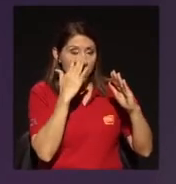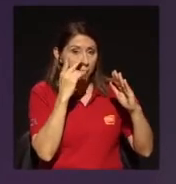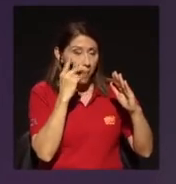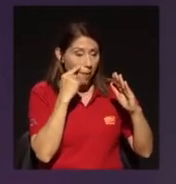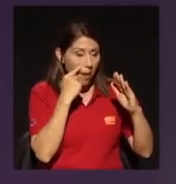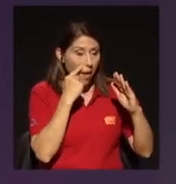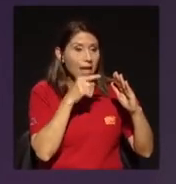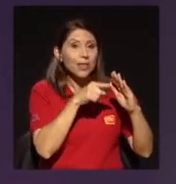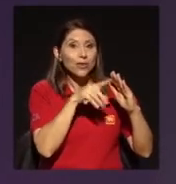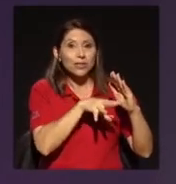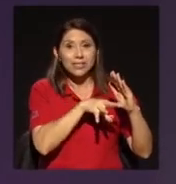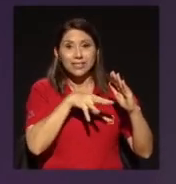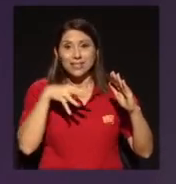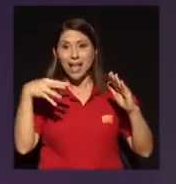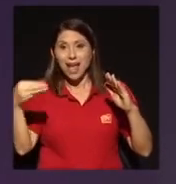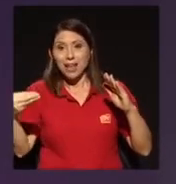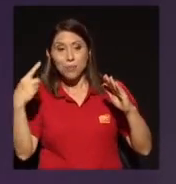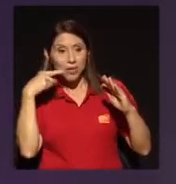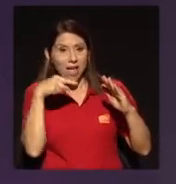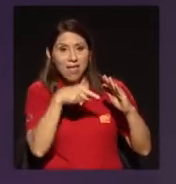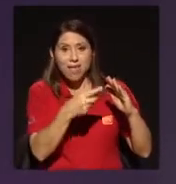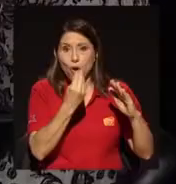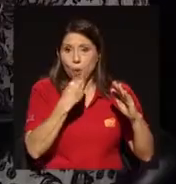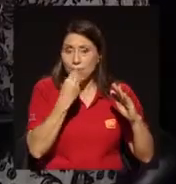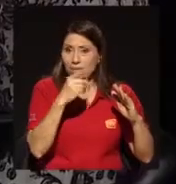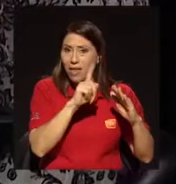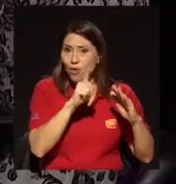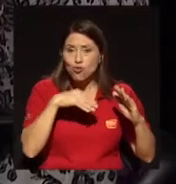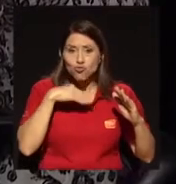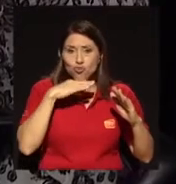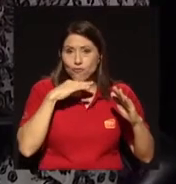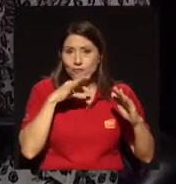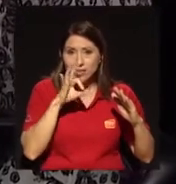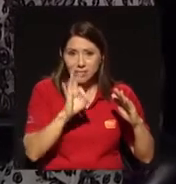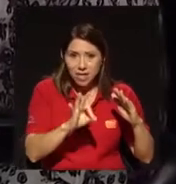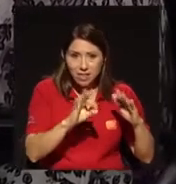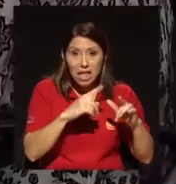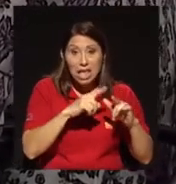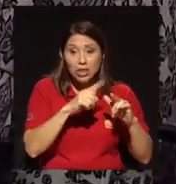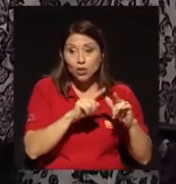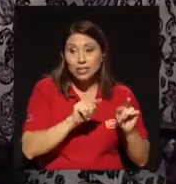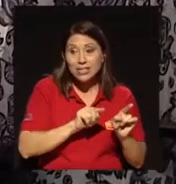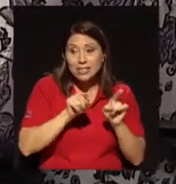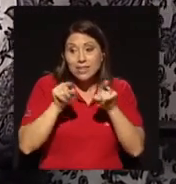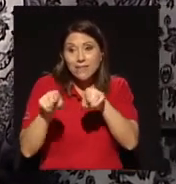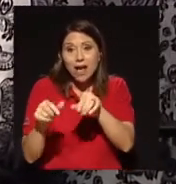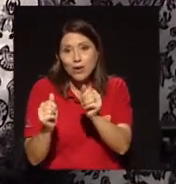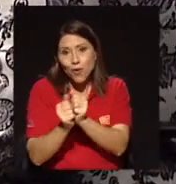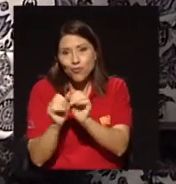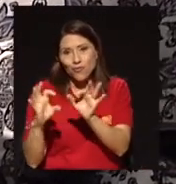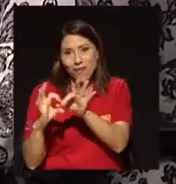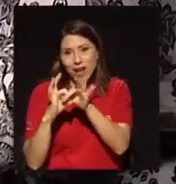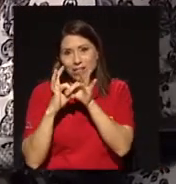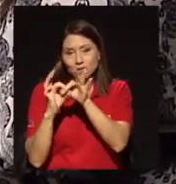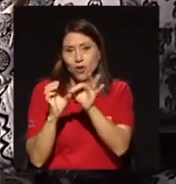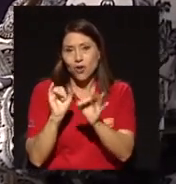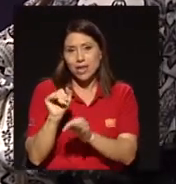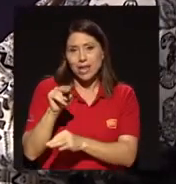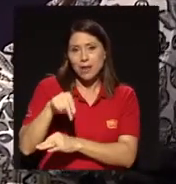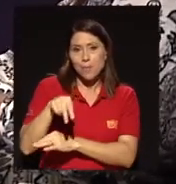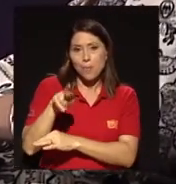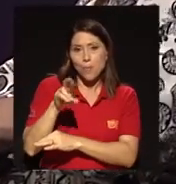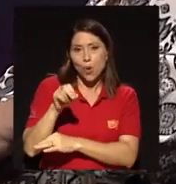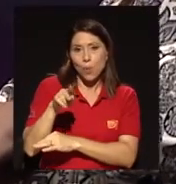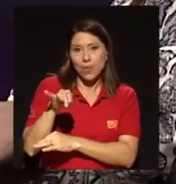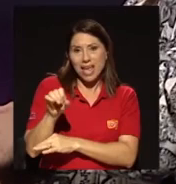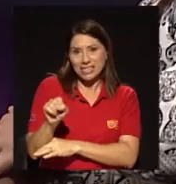relaciones impropias, porque puede aparecer un señor pues puede ser que no sea tan grande, pero